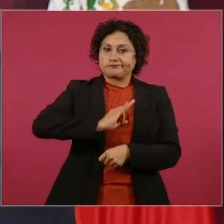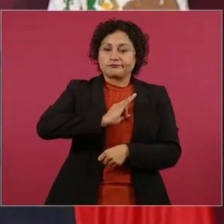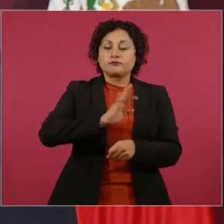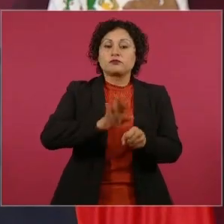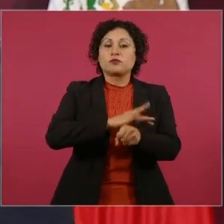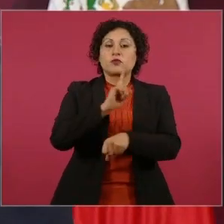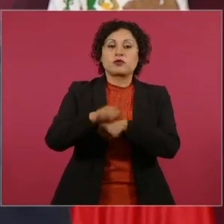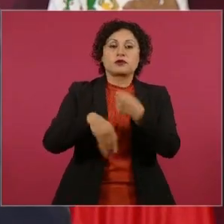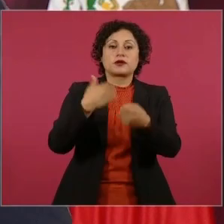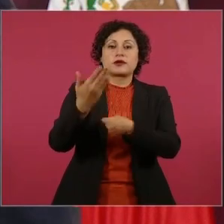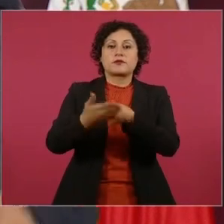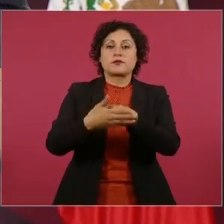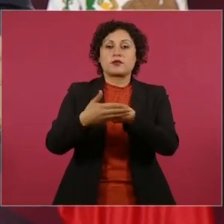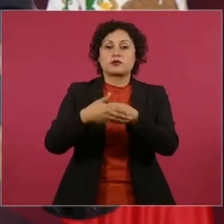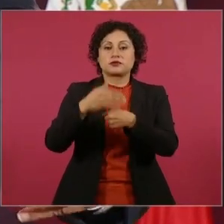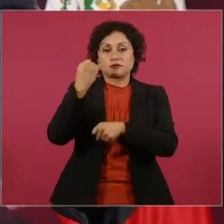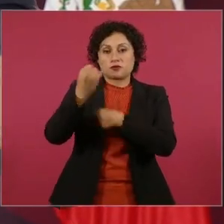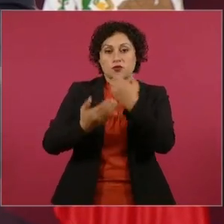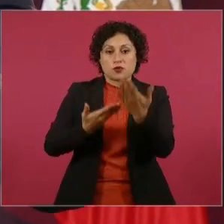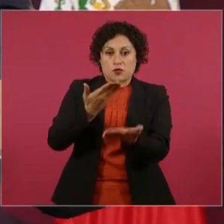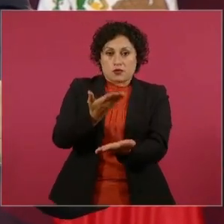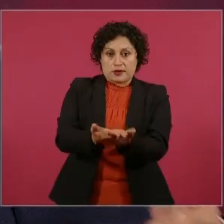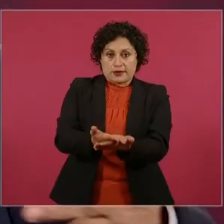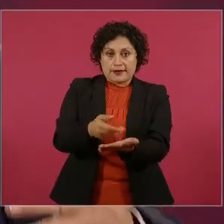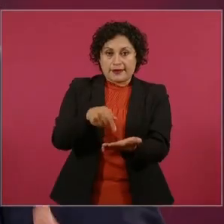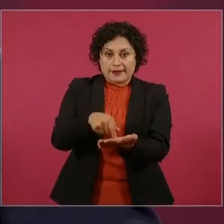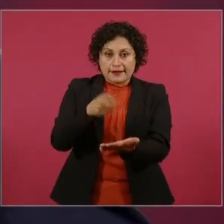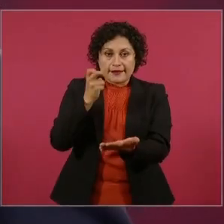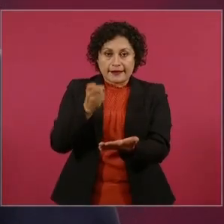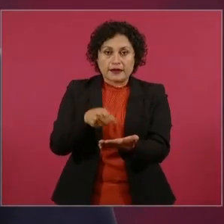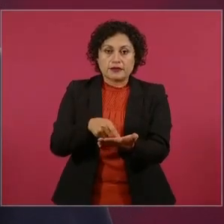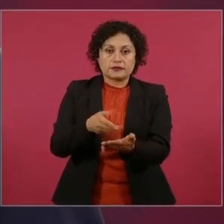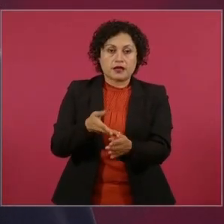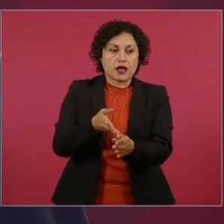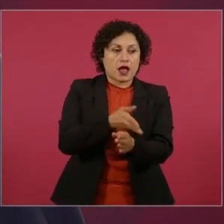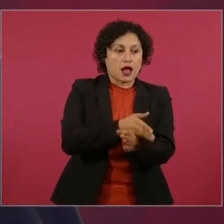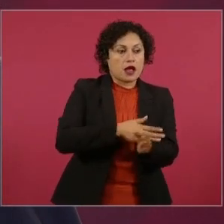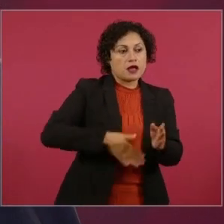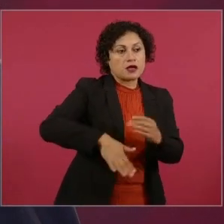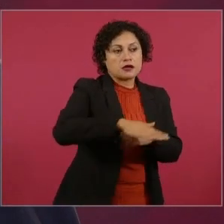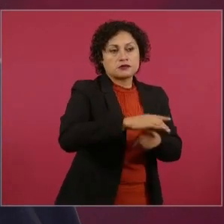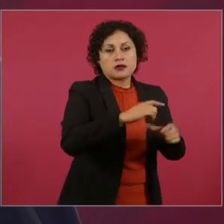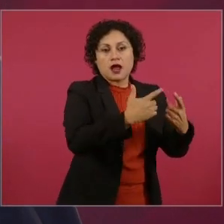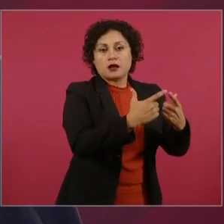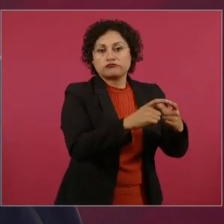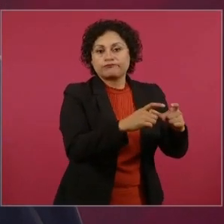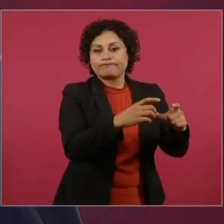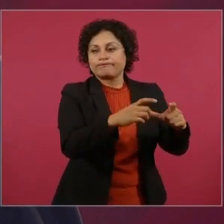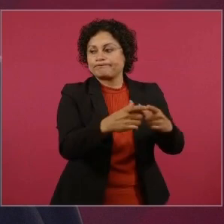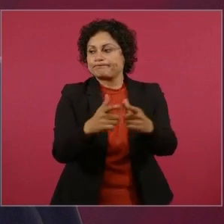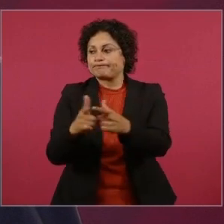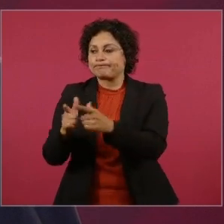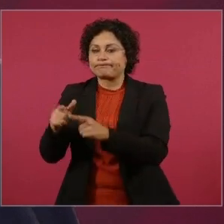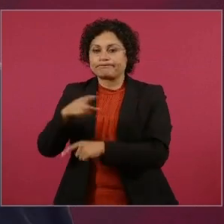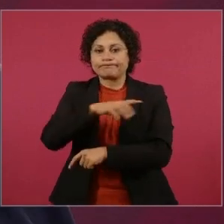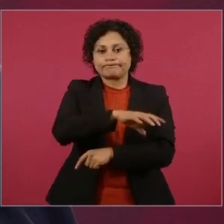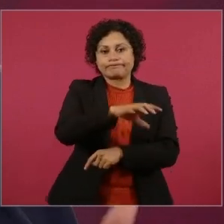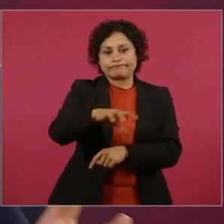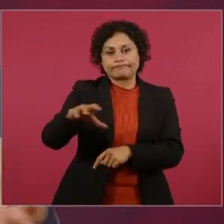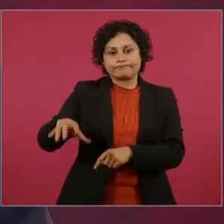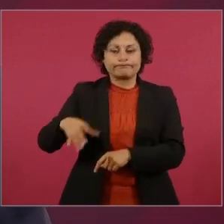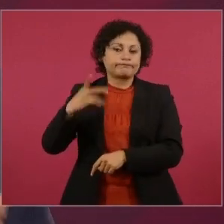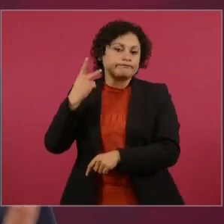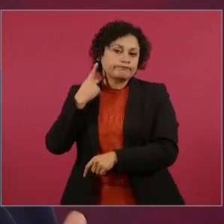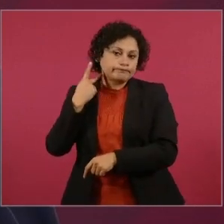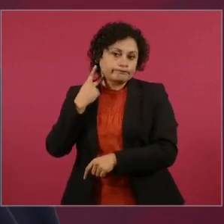iniciativa incluso ya aceptada por todos los grupos parlamentarios para que se permita